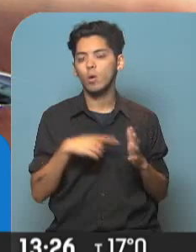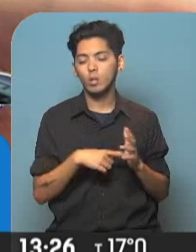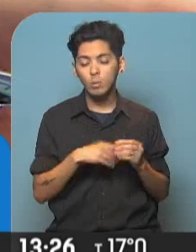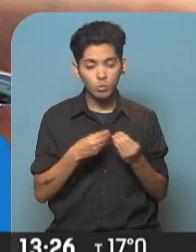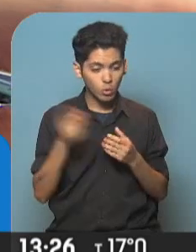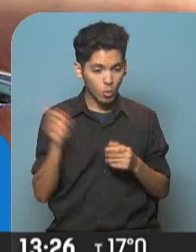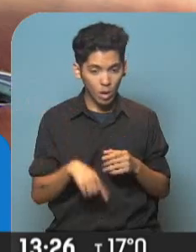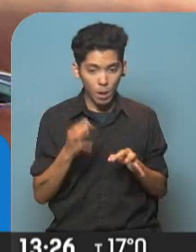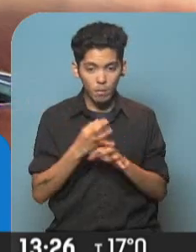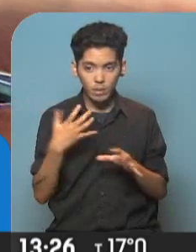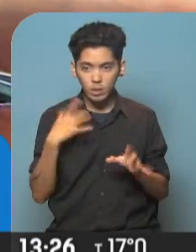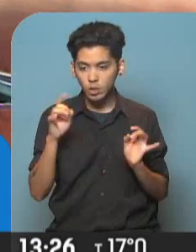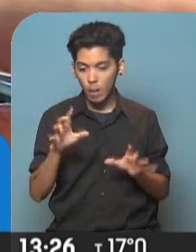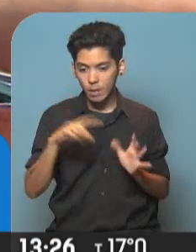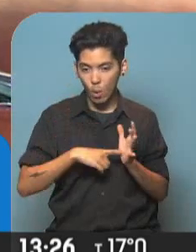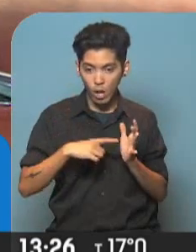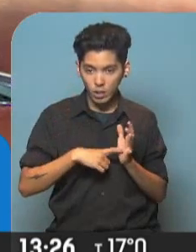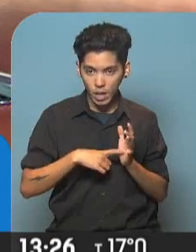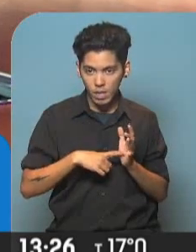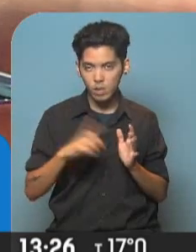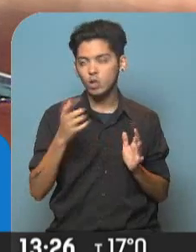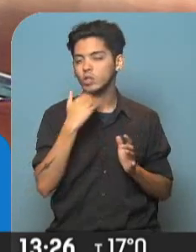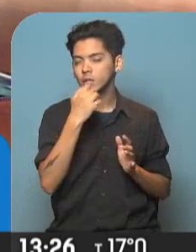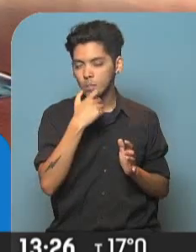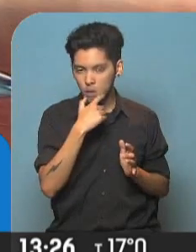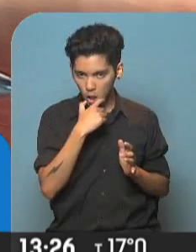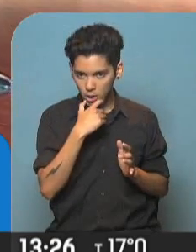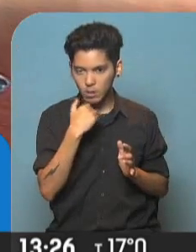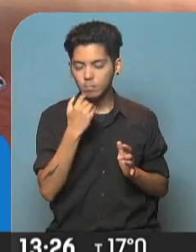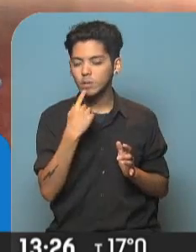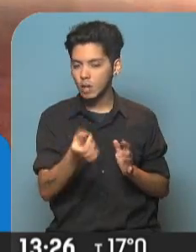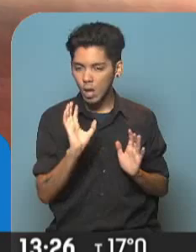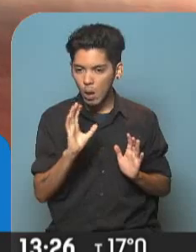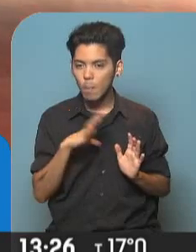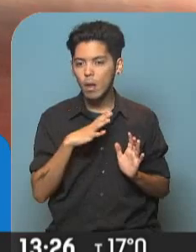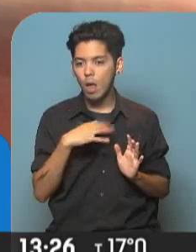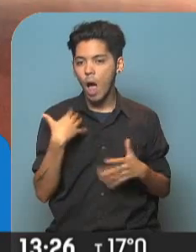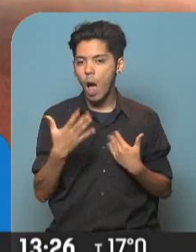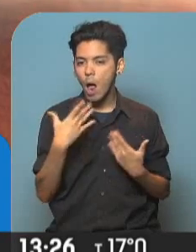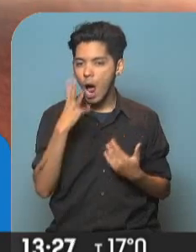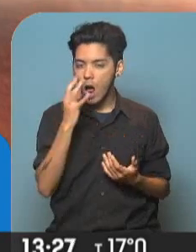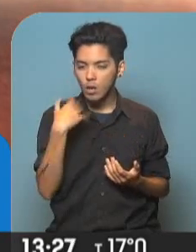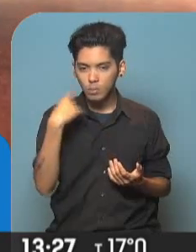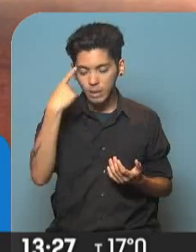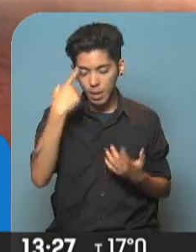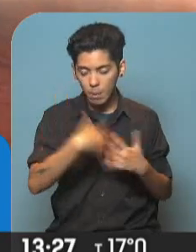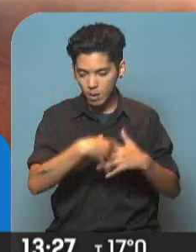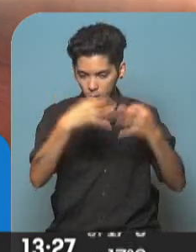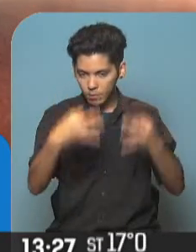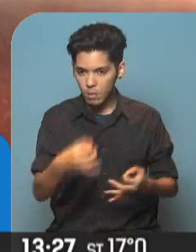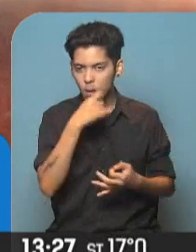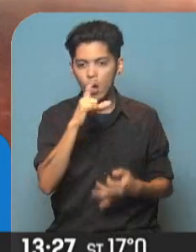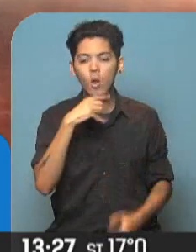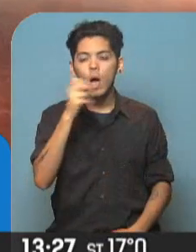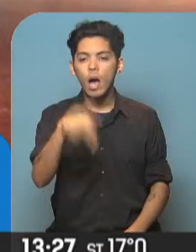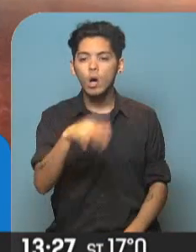hacer especializaciones que se dan solamente en Buenos Aires. No soy de Mendoza, por eso le digo que puedo hablar con algo de autoridad de causa. Hay lugares como Luján de